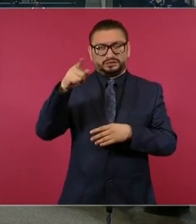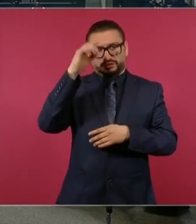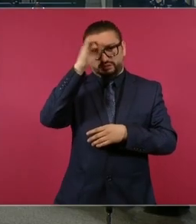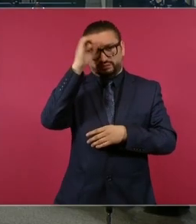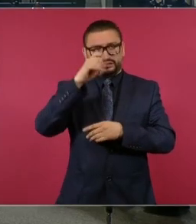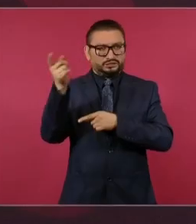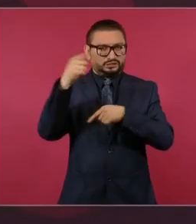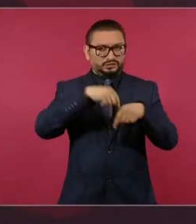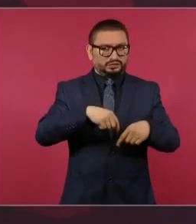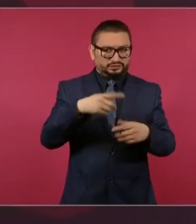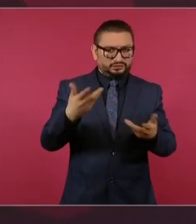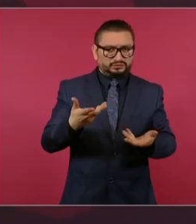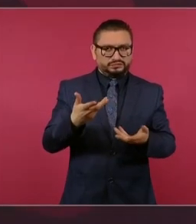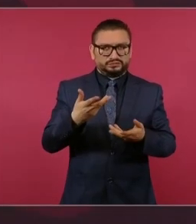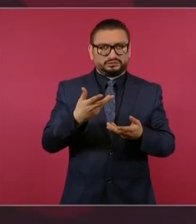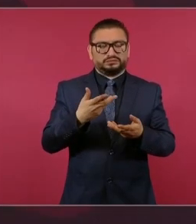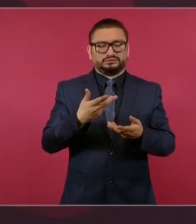aquí,